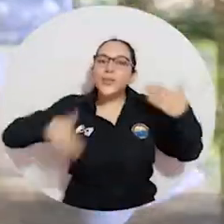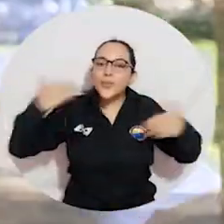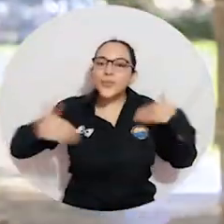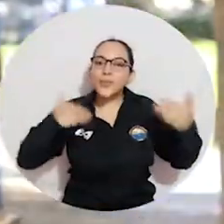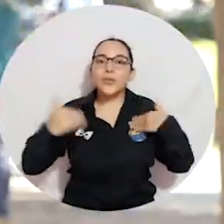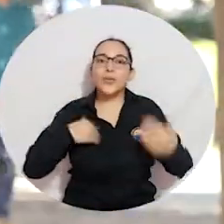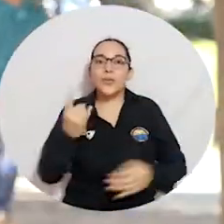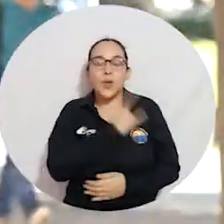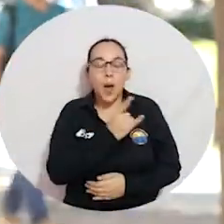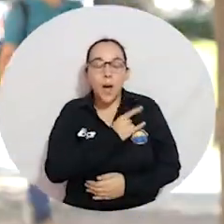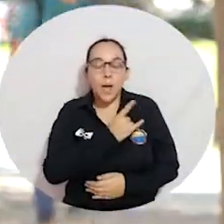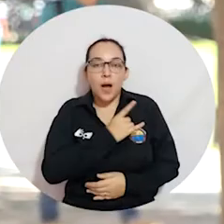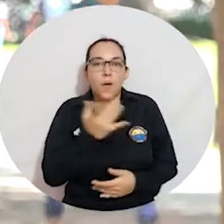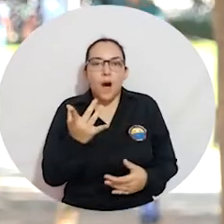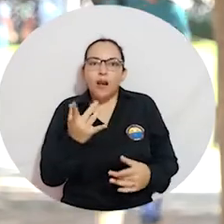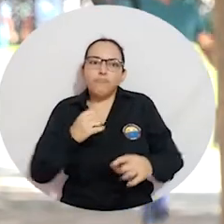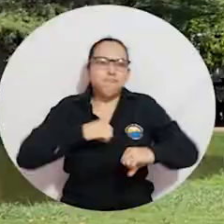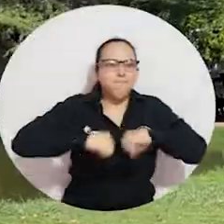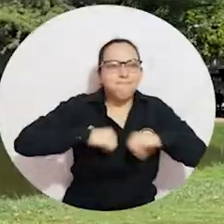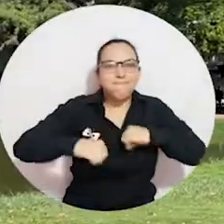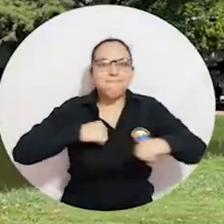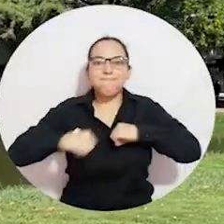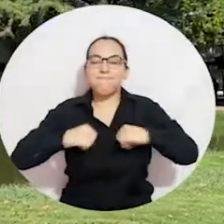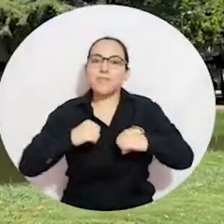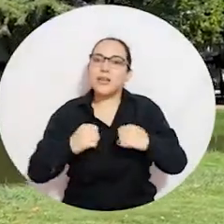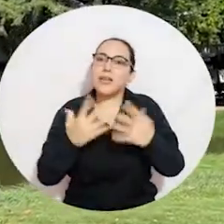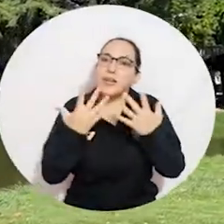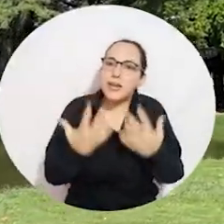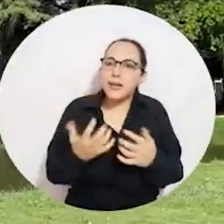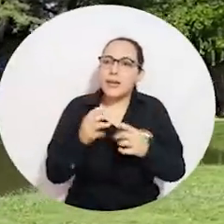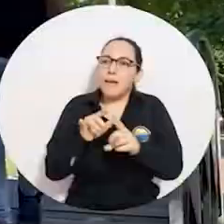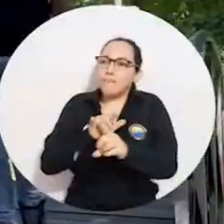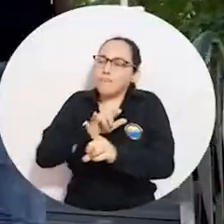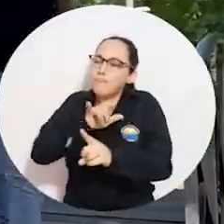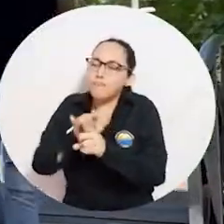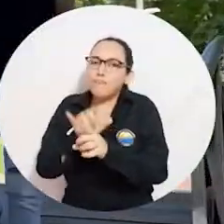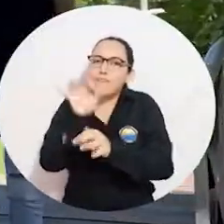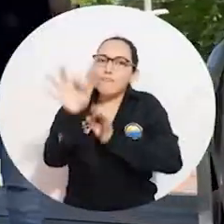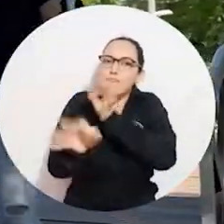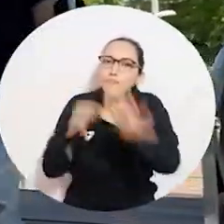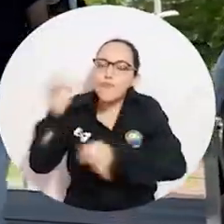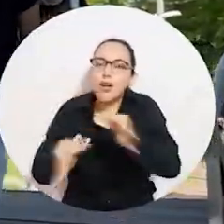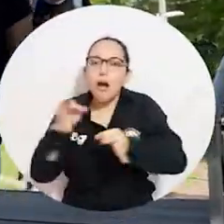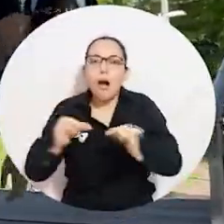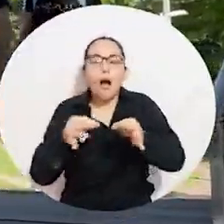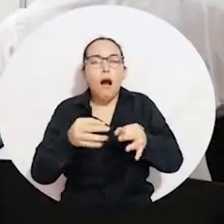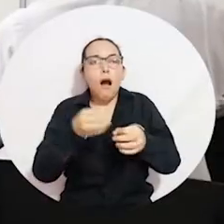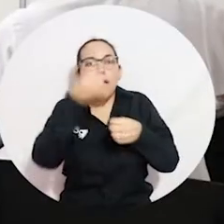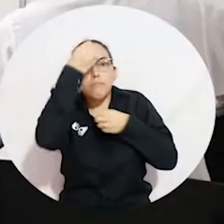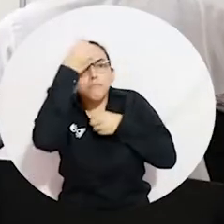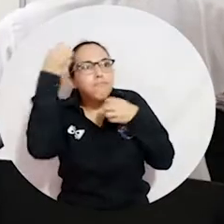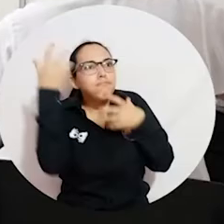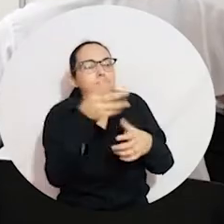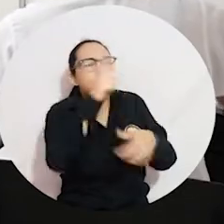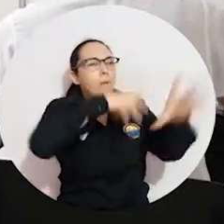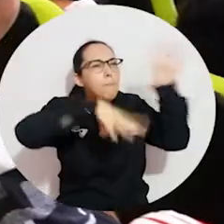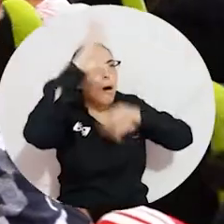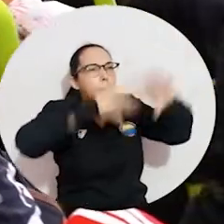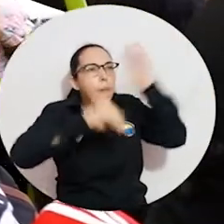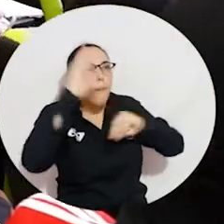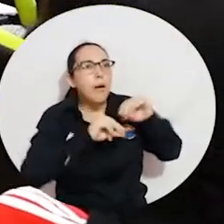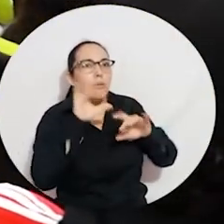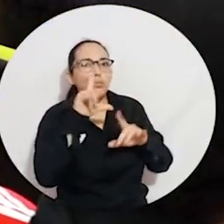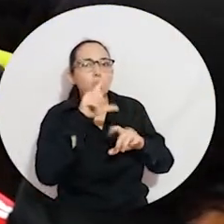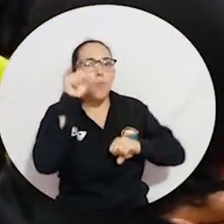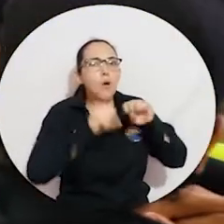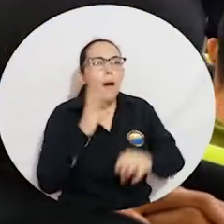Decirles, disfruten la universidad, vívanla intensamente, quiéranla. Cuídenla, valoren el proceso de enseñanza y de aprendizaje, saquen